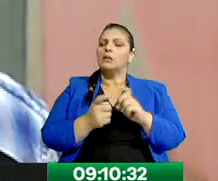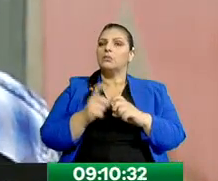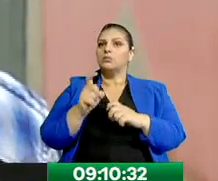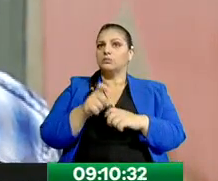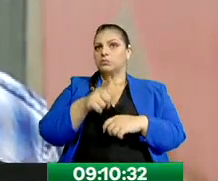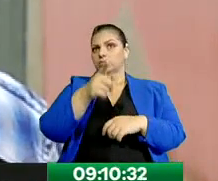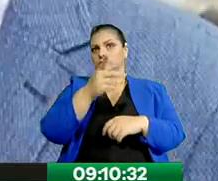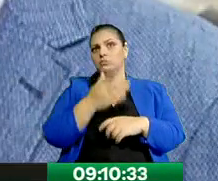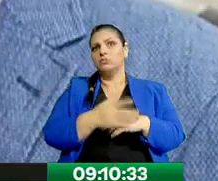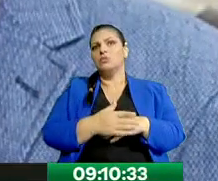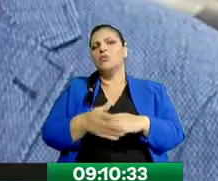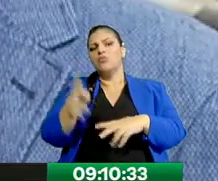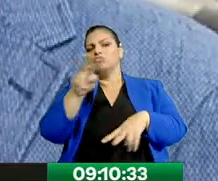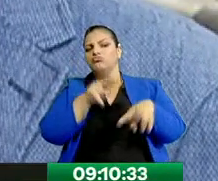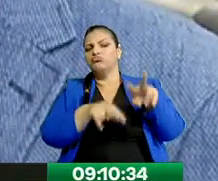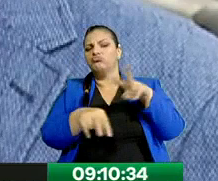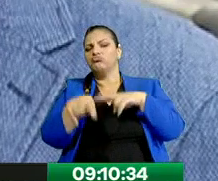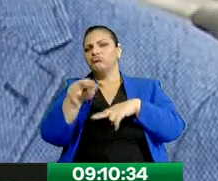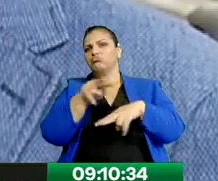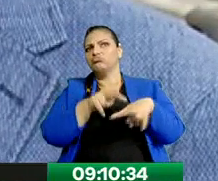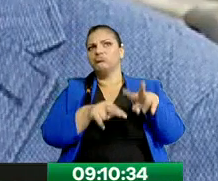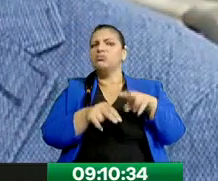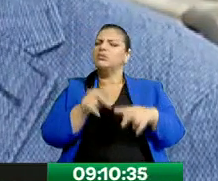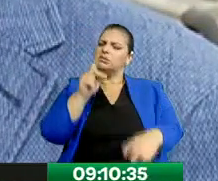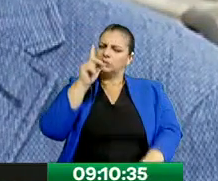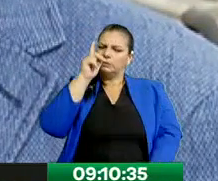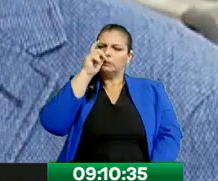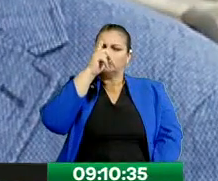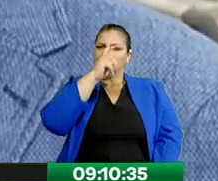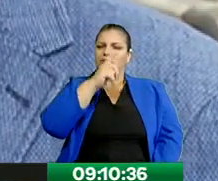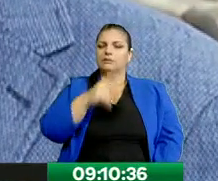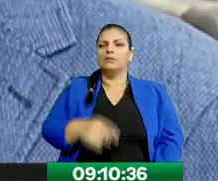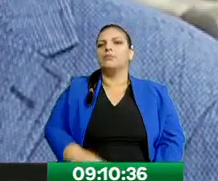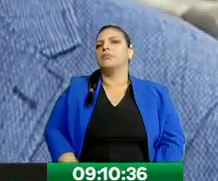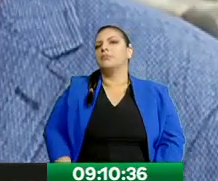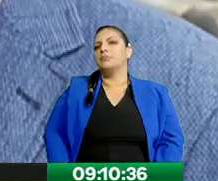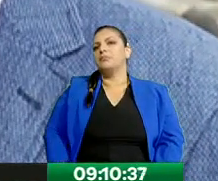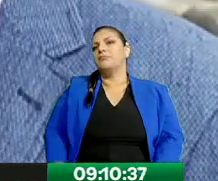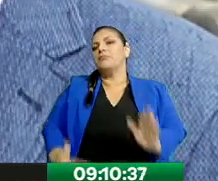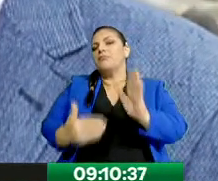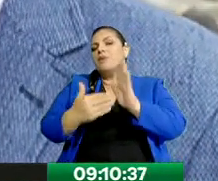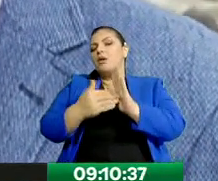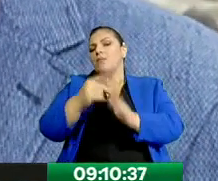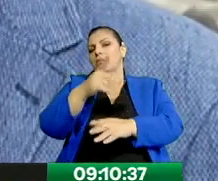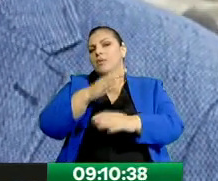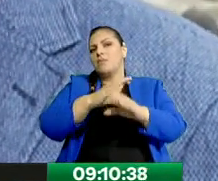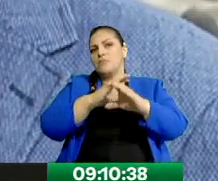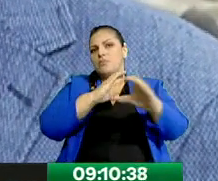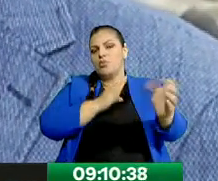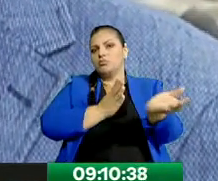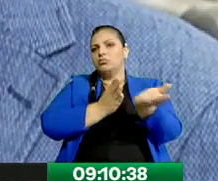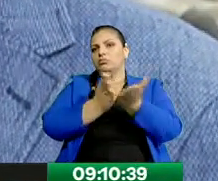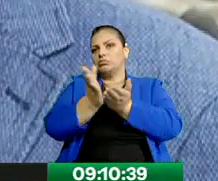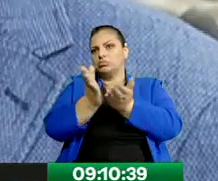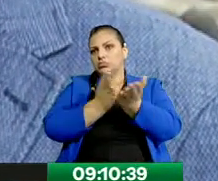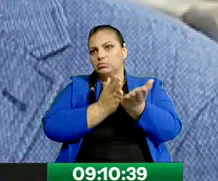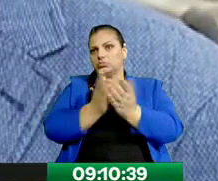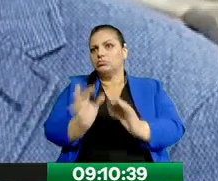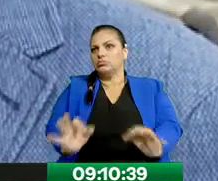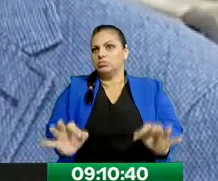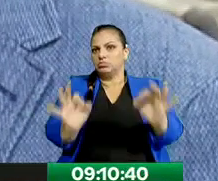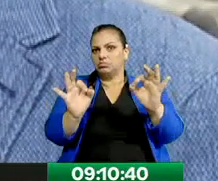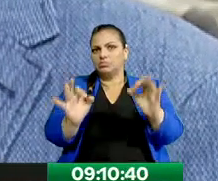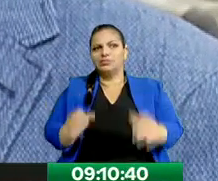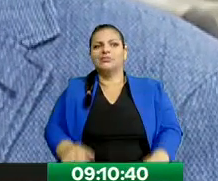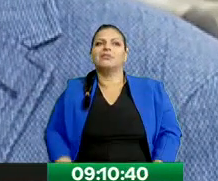transporte es bastante complejo. Planes que conlleven a prestar un mejor servicio, una mejor seguridad al